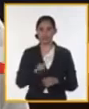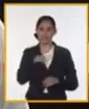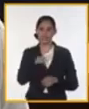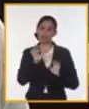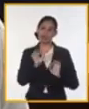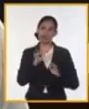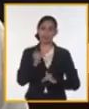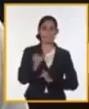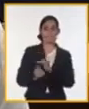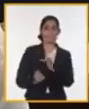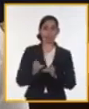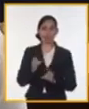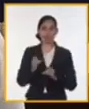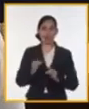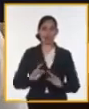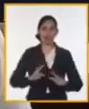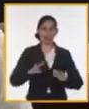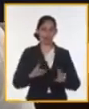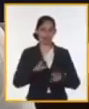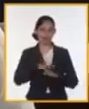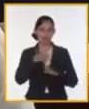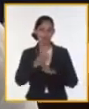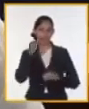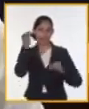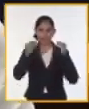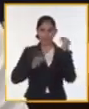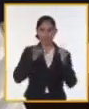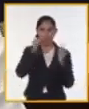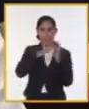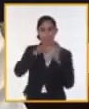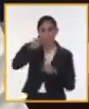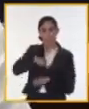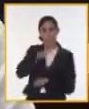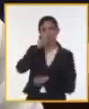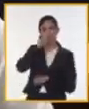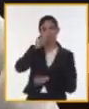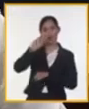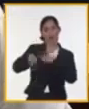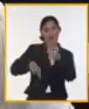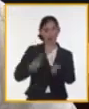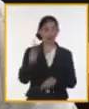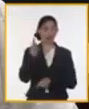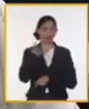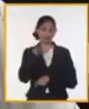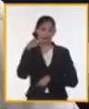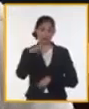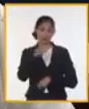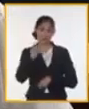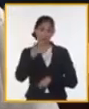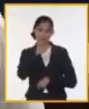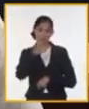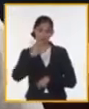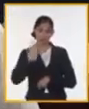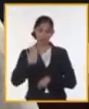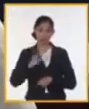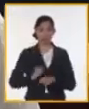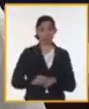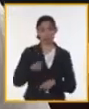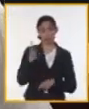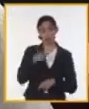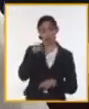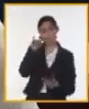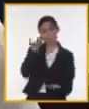volverá a analizar en junio del 2025, en esencia nosotros nos proponemos